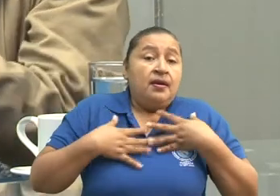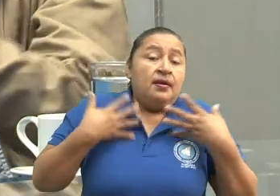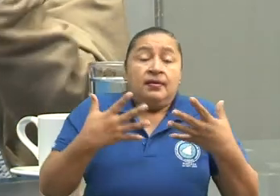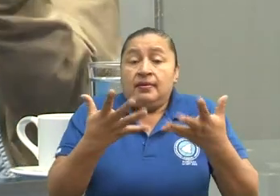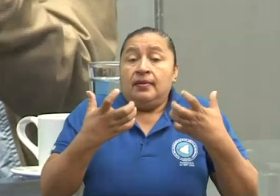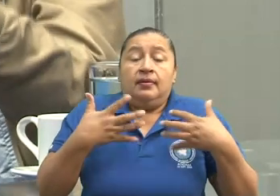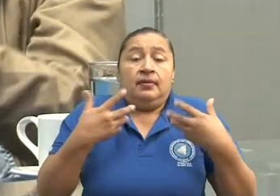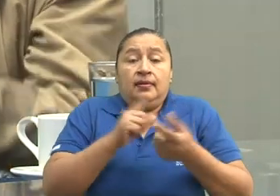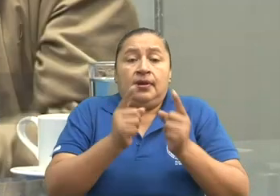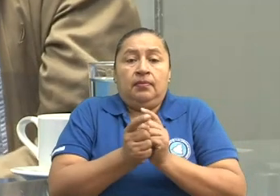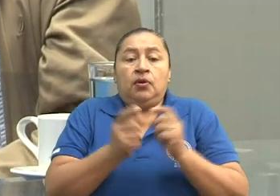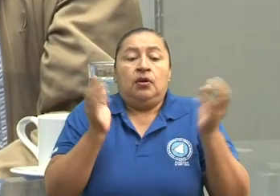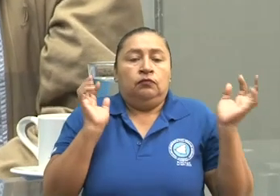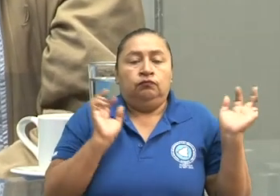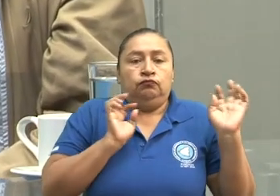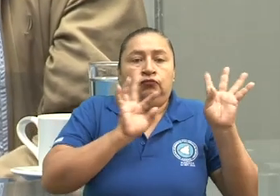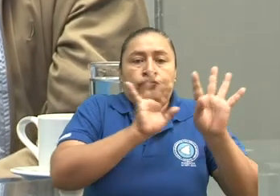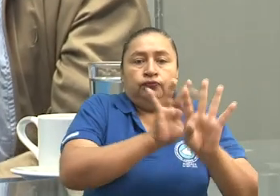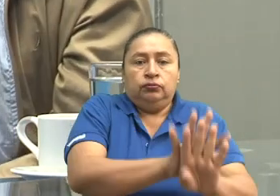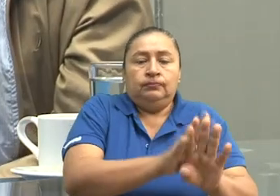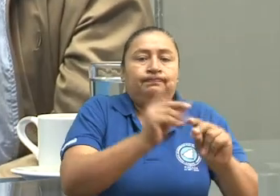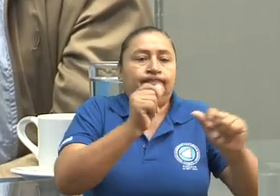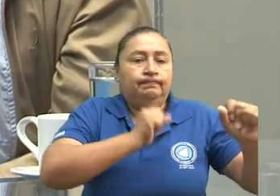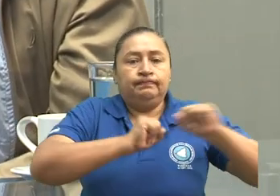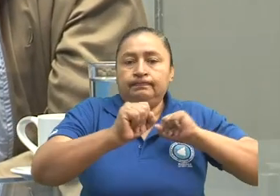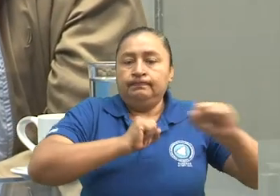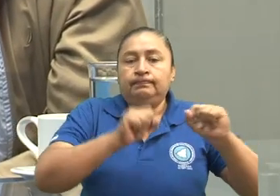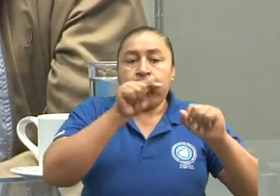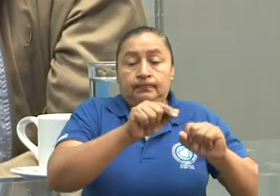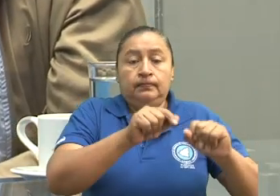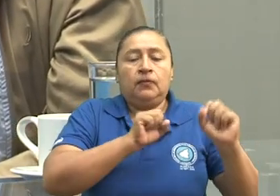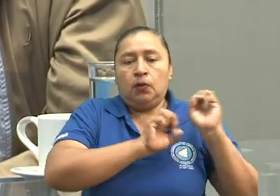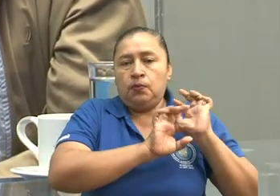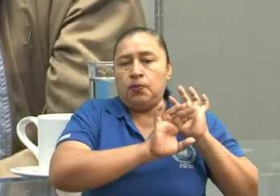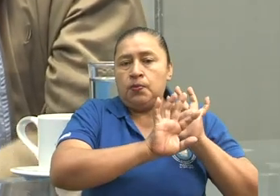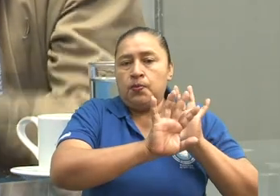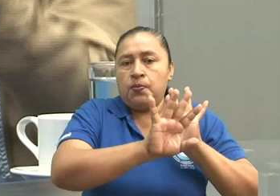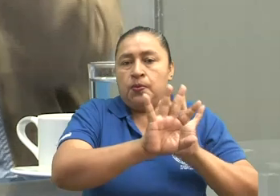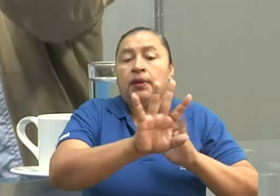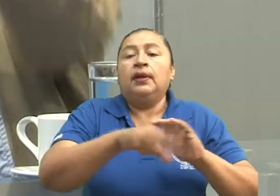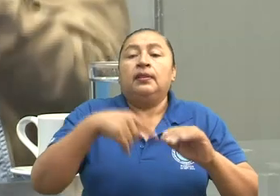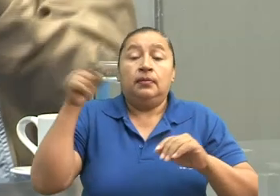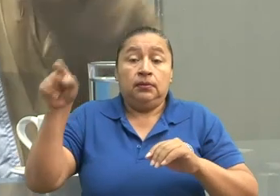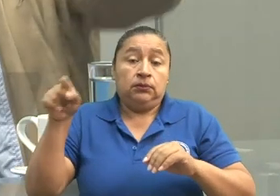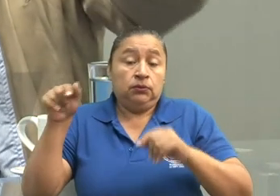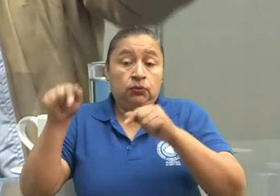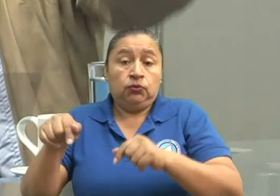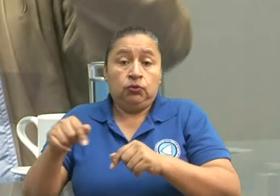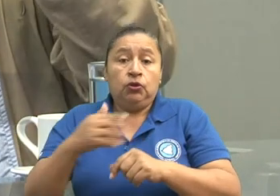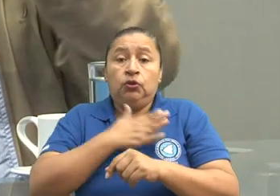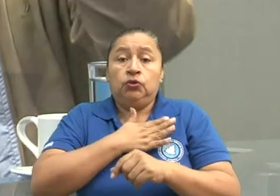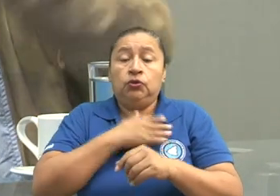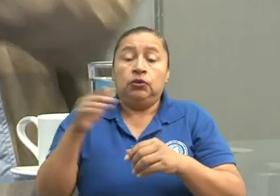ese cambio, pues se involucra muy activamente, ¿verdad? Y luego se da la orden, pues, de que hay que ir a la